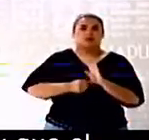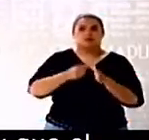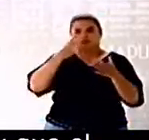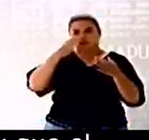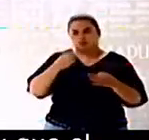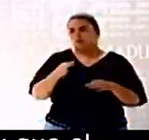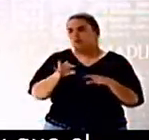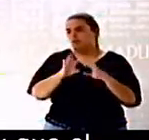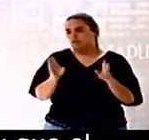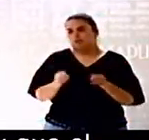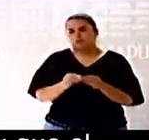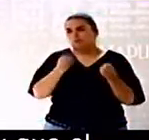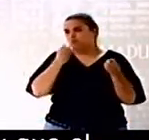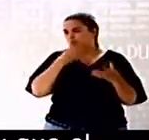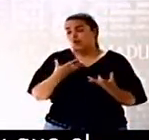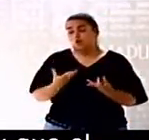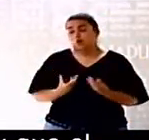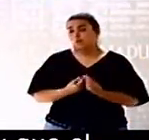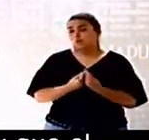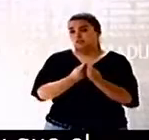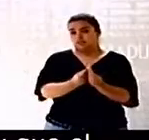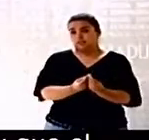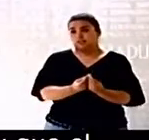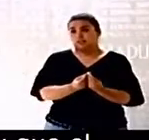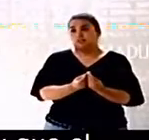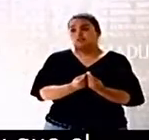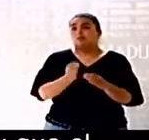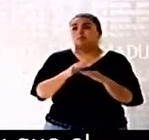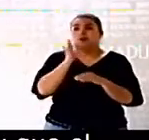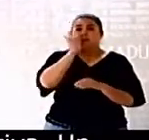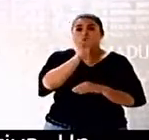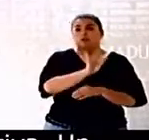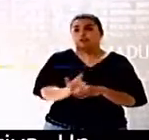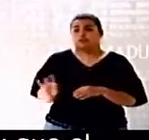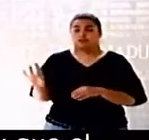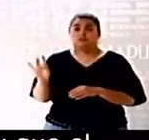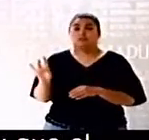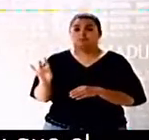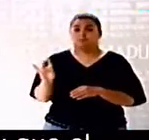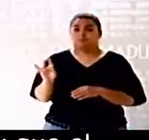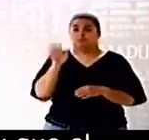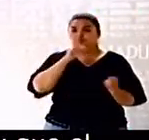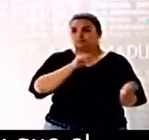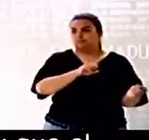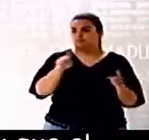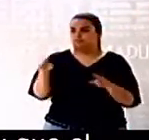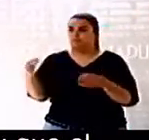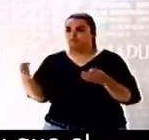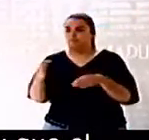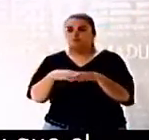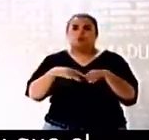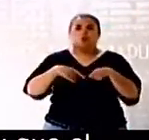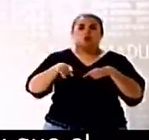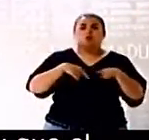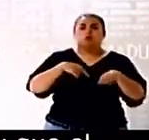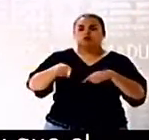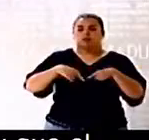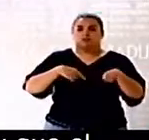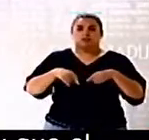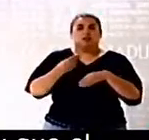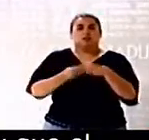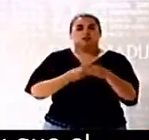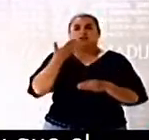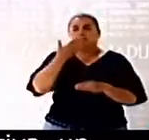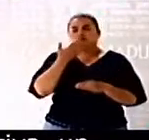En definitiva, un acompañante con los menores que se tienen que trasladar para hacer las rutas de transporte escolar